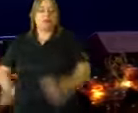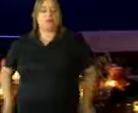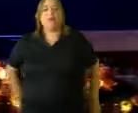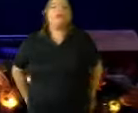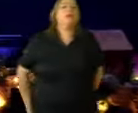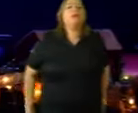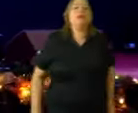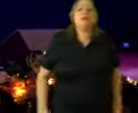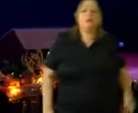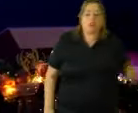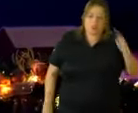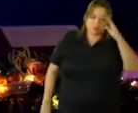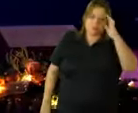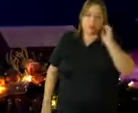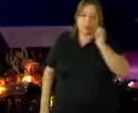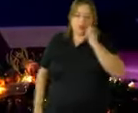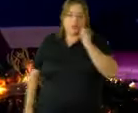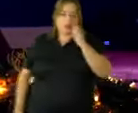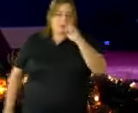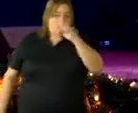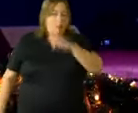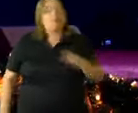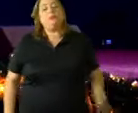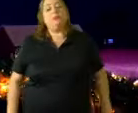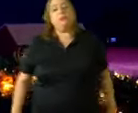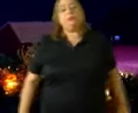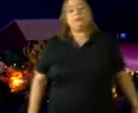Oh, Jesús, deja, baba.